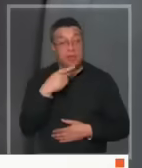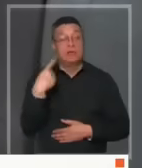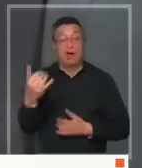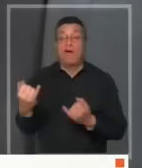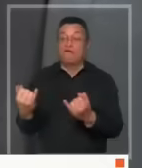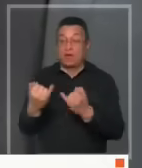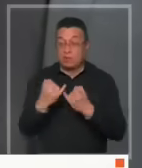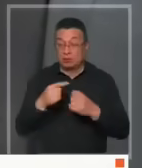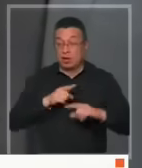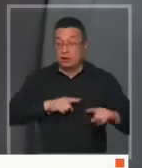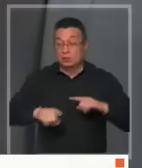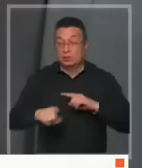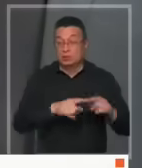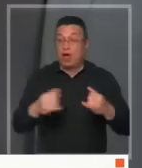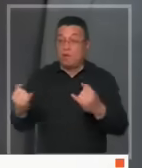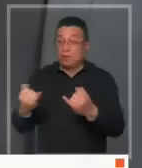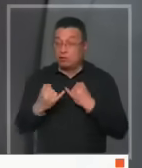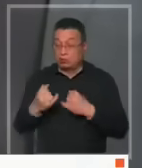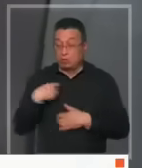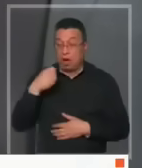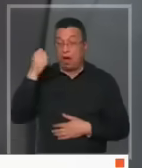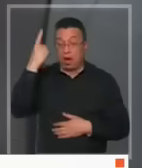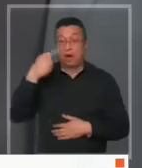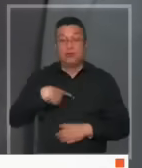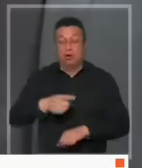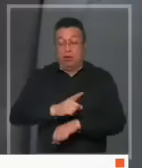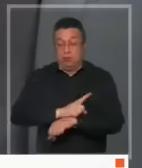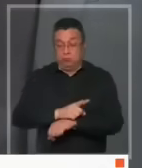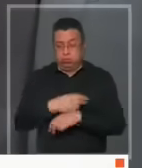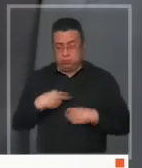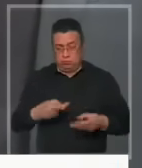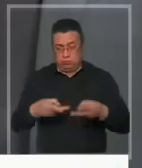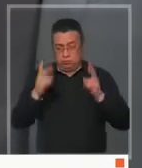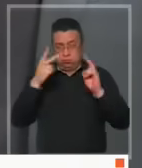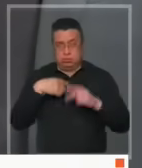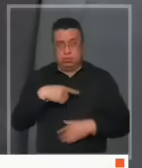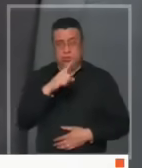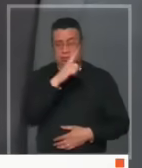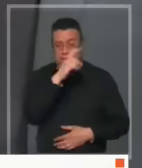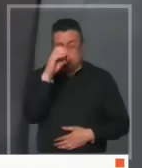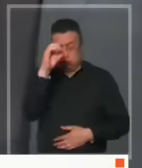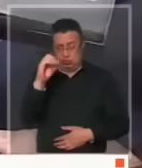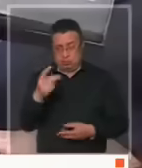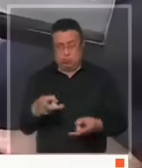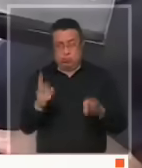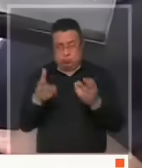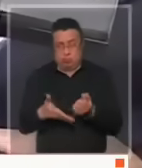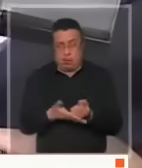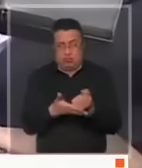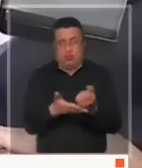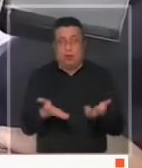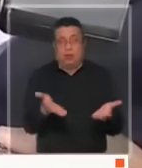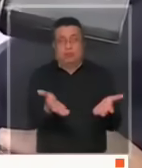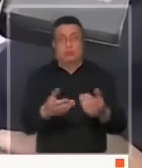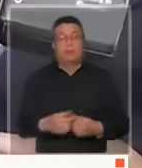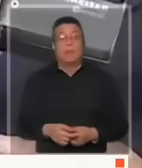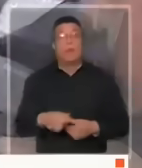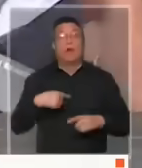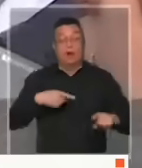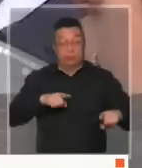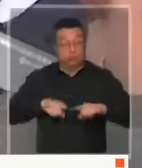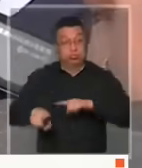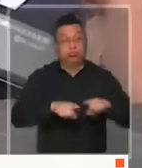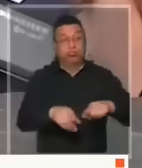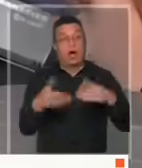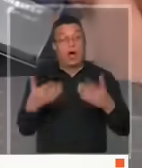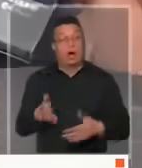de esta diligencia. Por supuesto, inmediatamente le manifestamos nuestra más absoluta disposición a colaborar. Las diligencias están en curso.